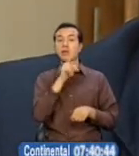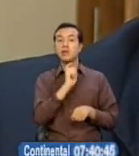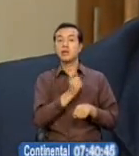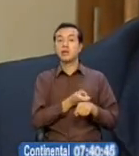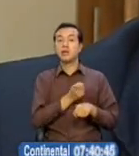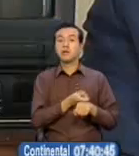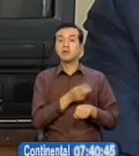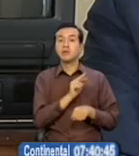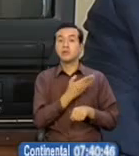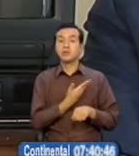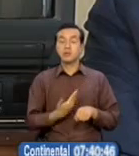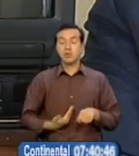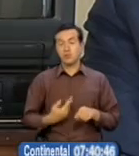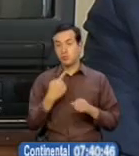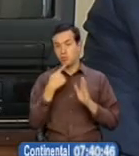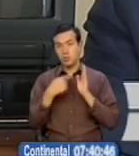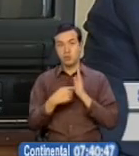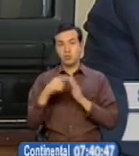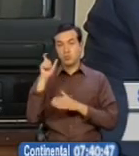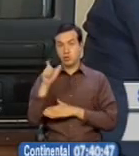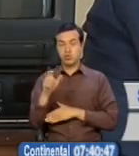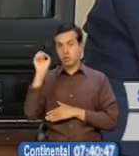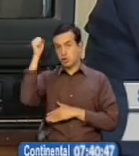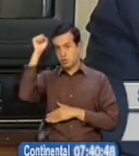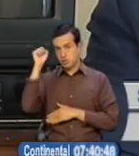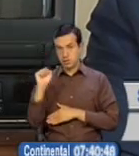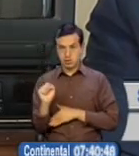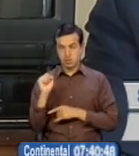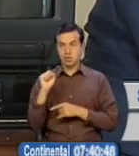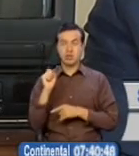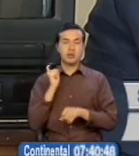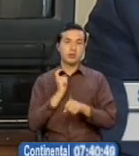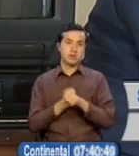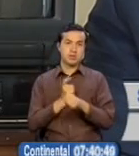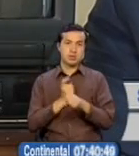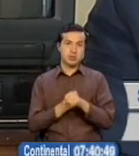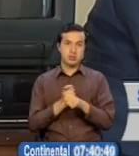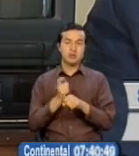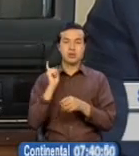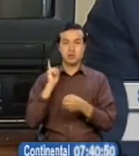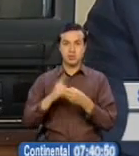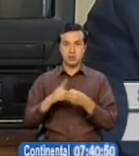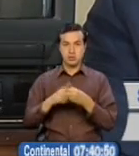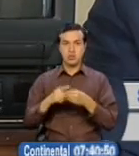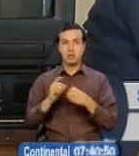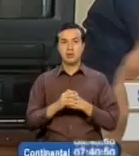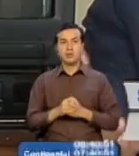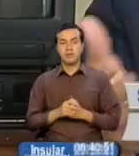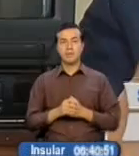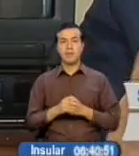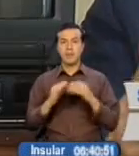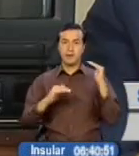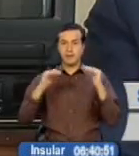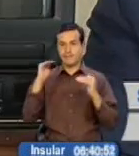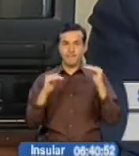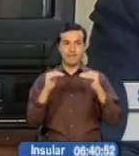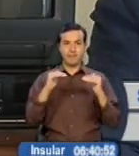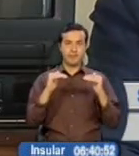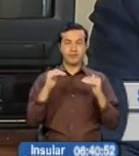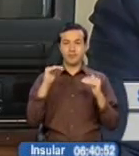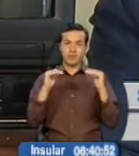su candidata. Tiene que ser alguien de la sierra, concretamente de Quito, para que haya un